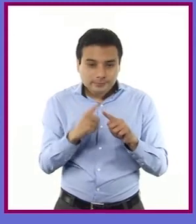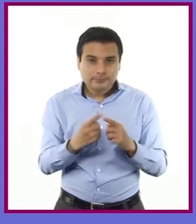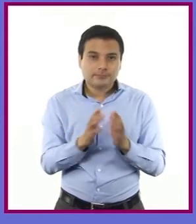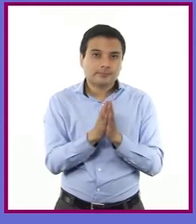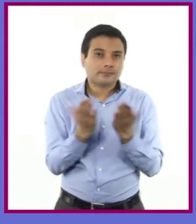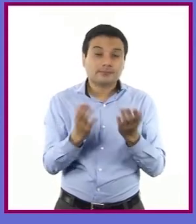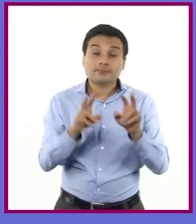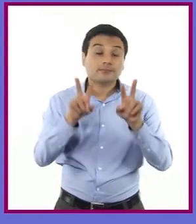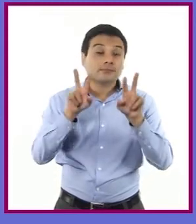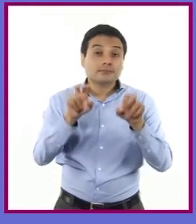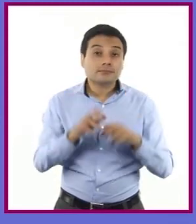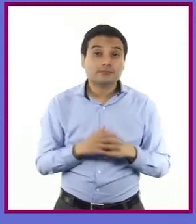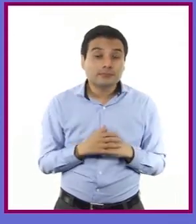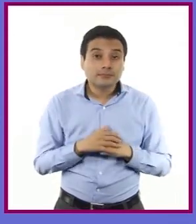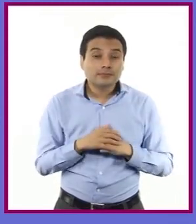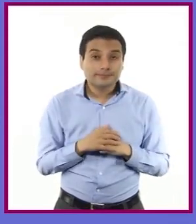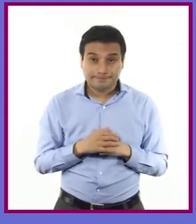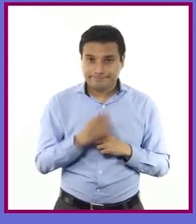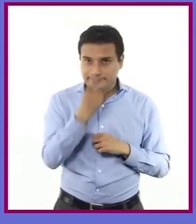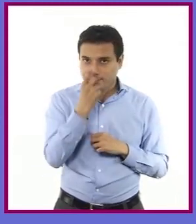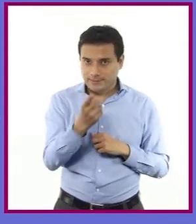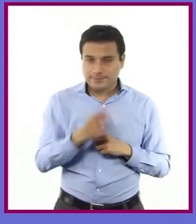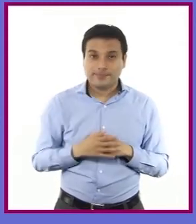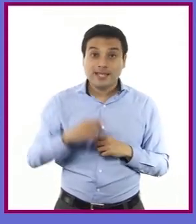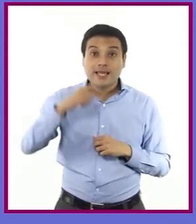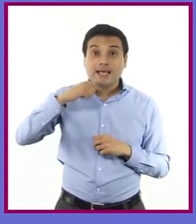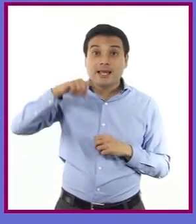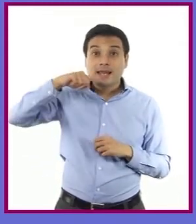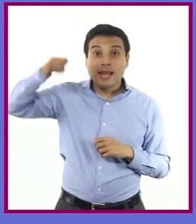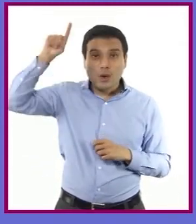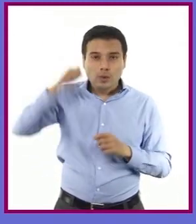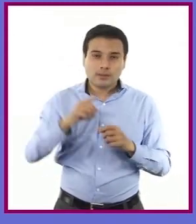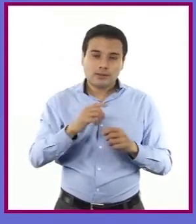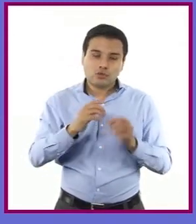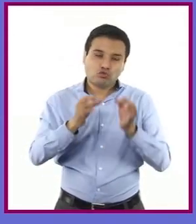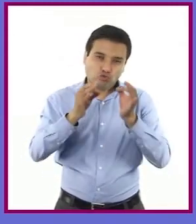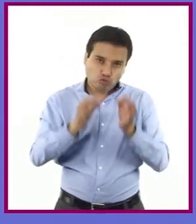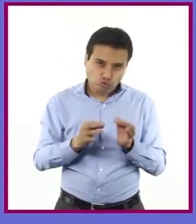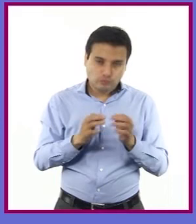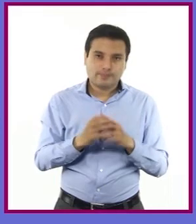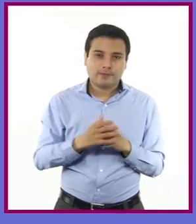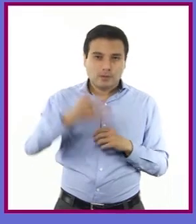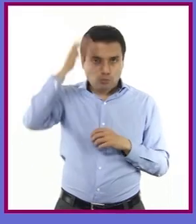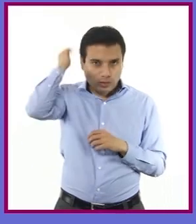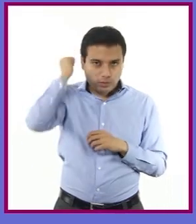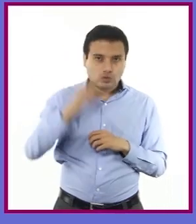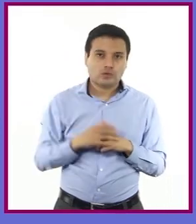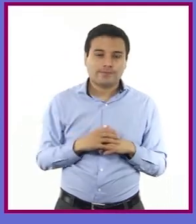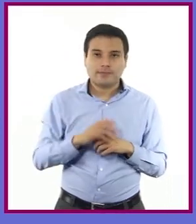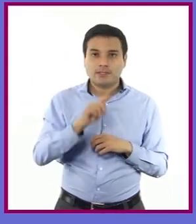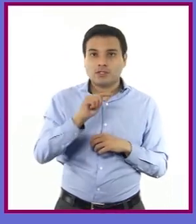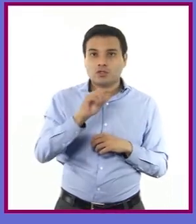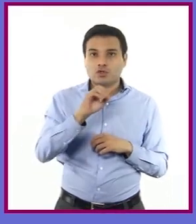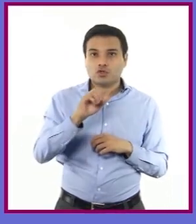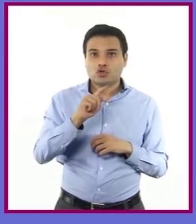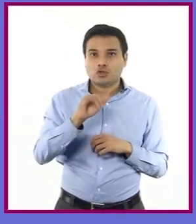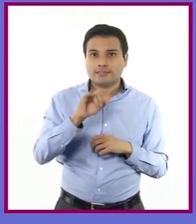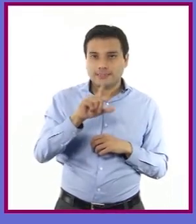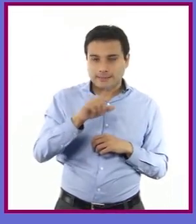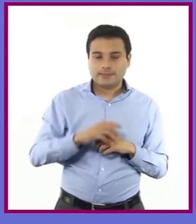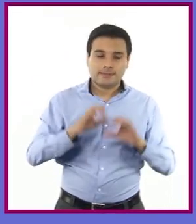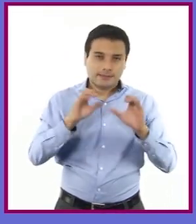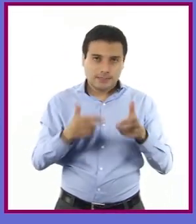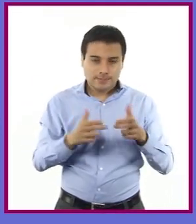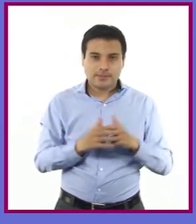del artículo, nos dice que el náhuatl se habla en Morelos, el tzotzil en Chiapas y el zoque en